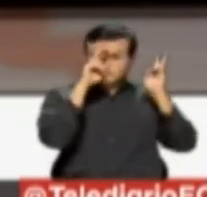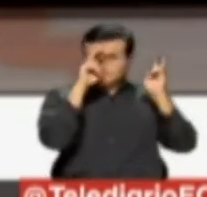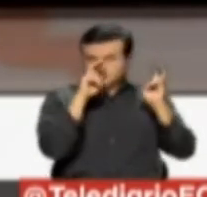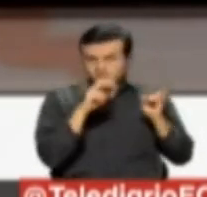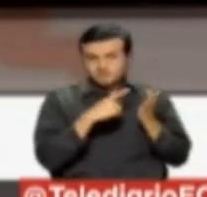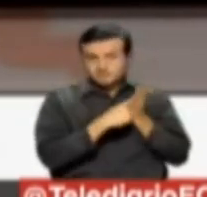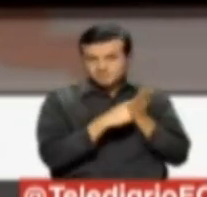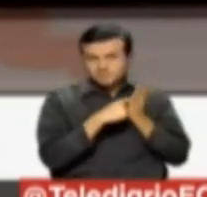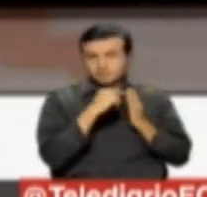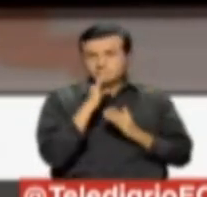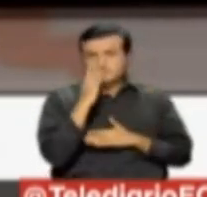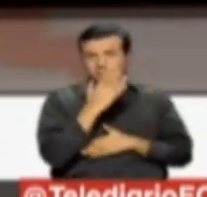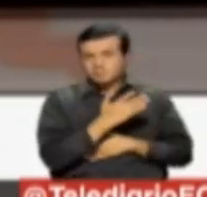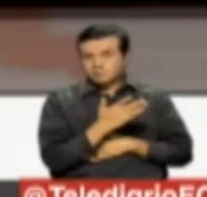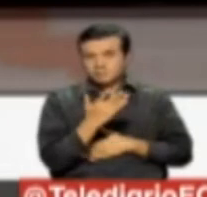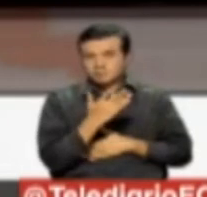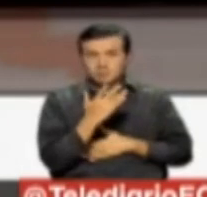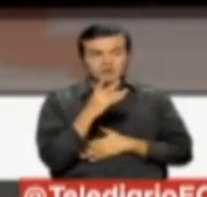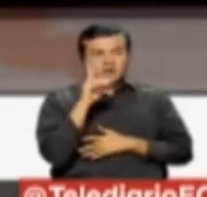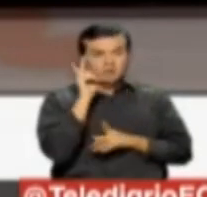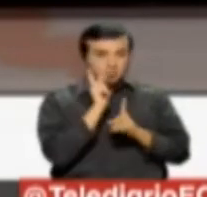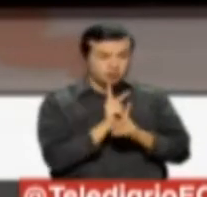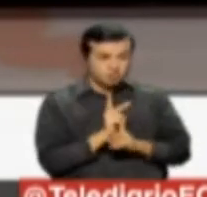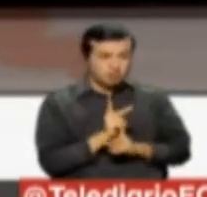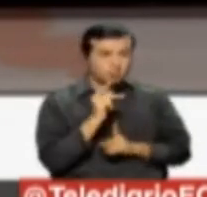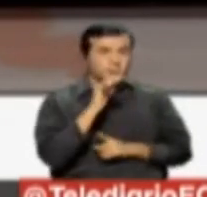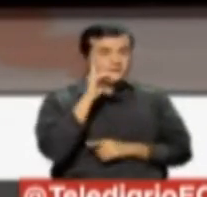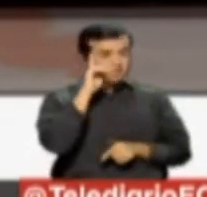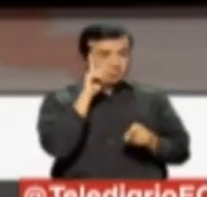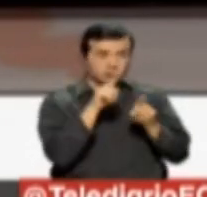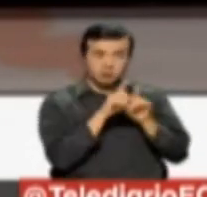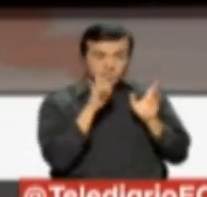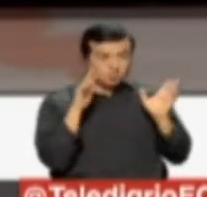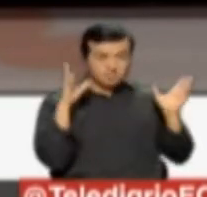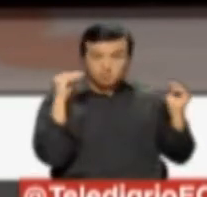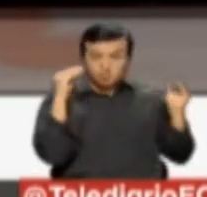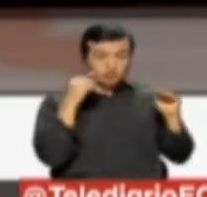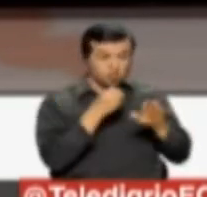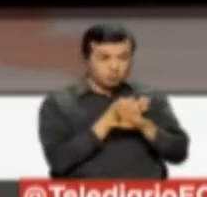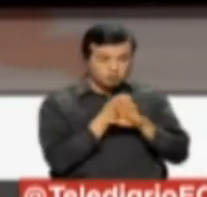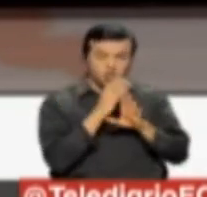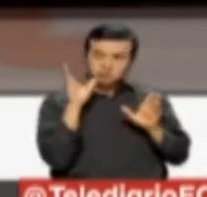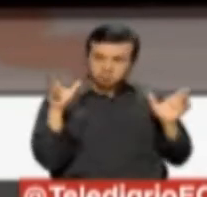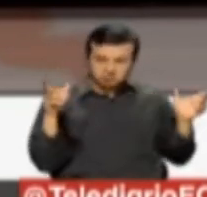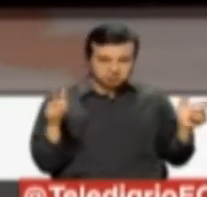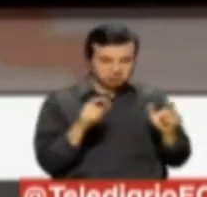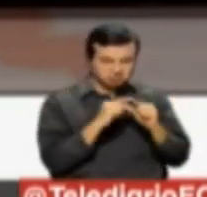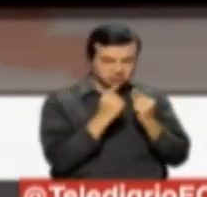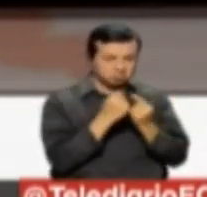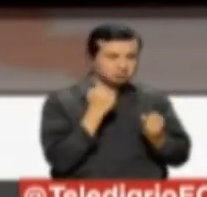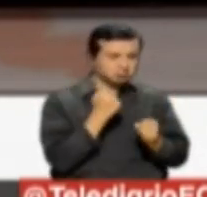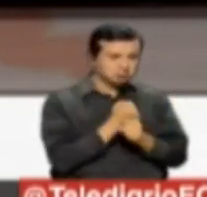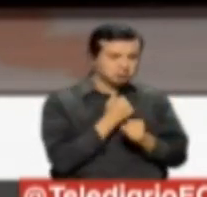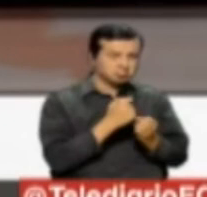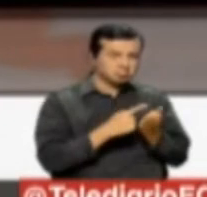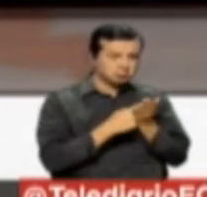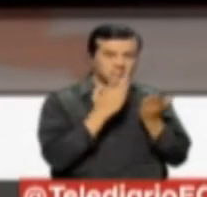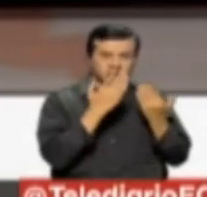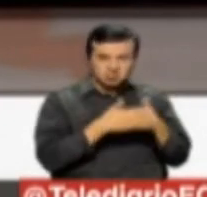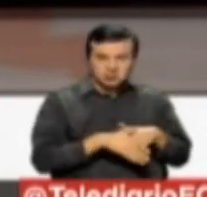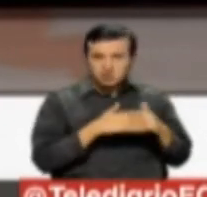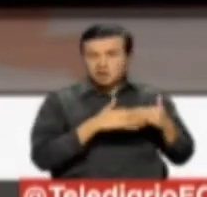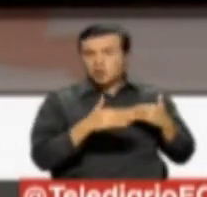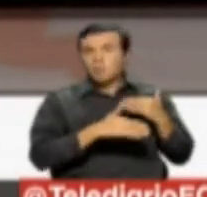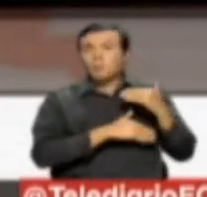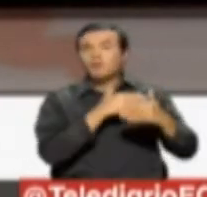digamos que en aquellos puntos en los cuales existe mayor controversia al final de eso realizaremos